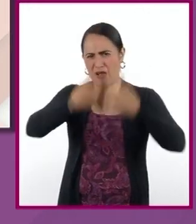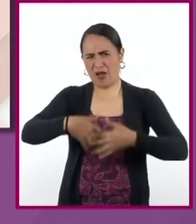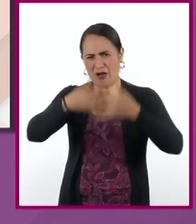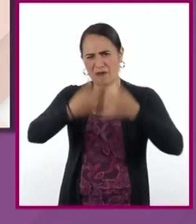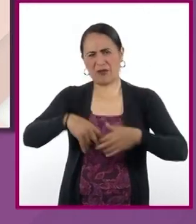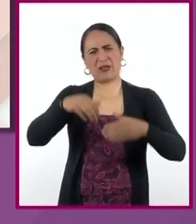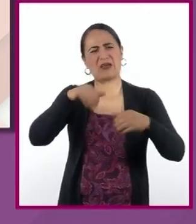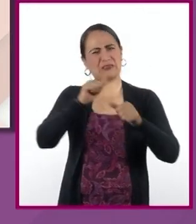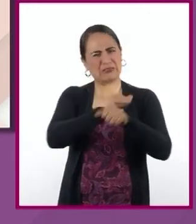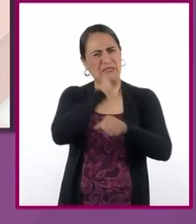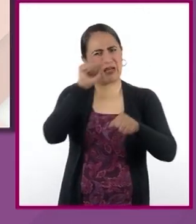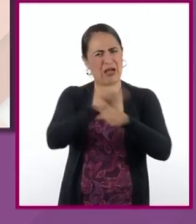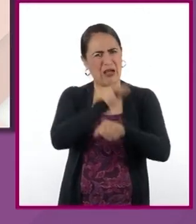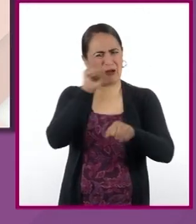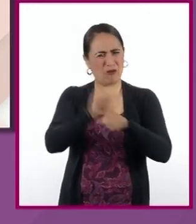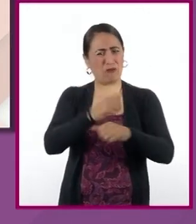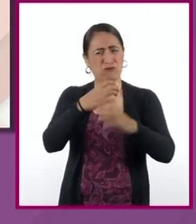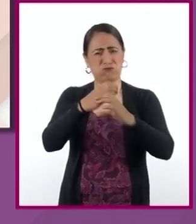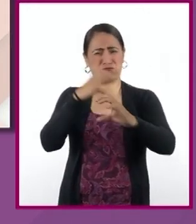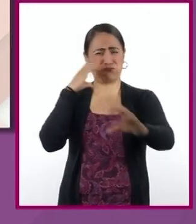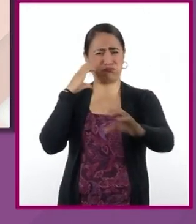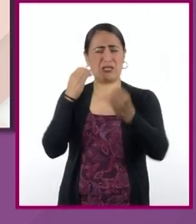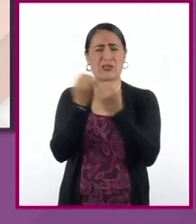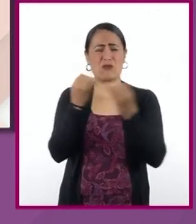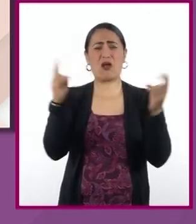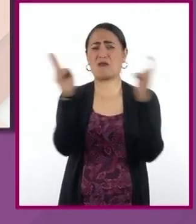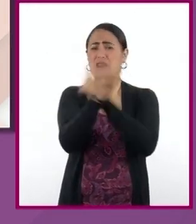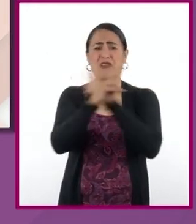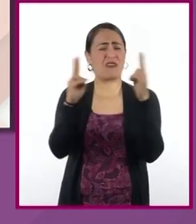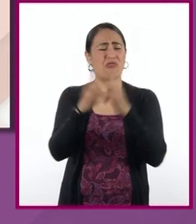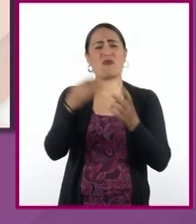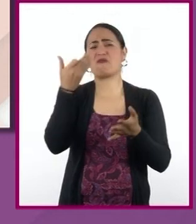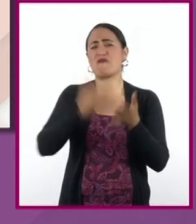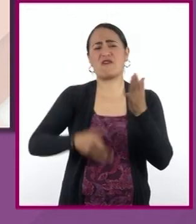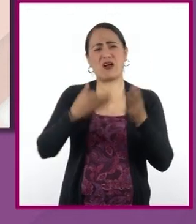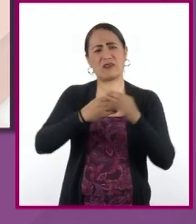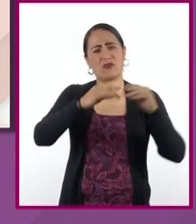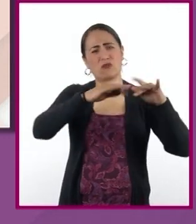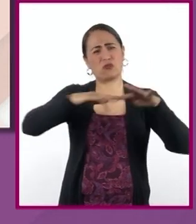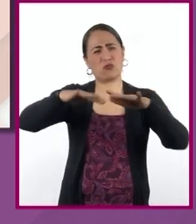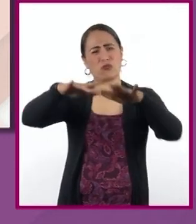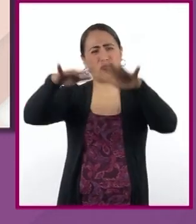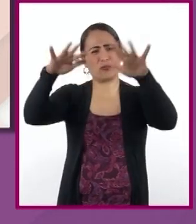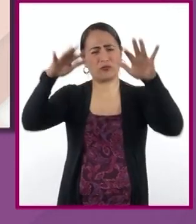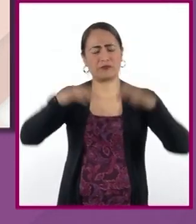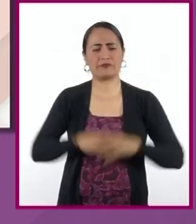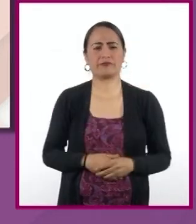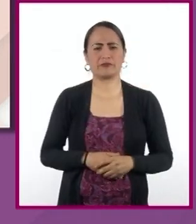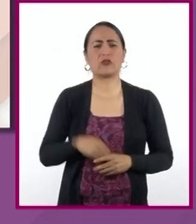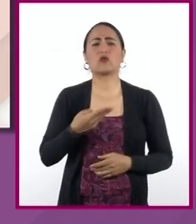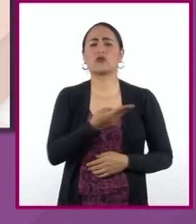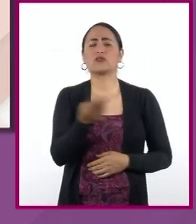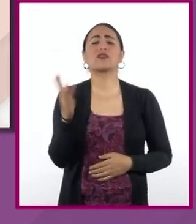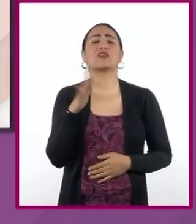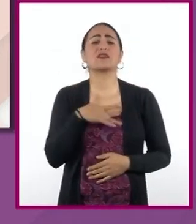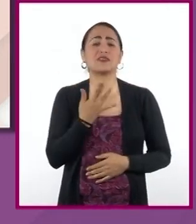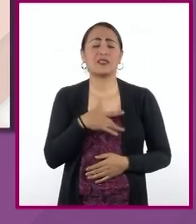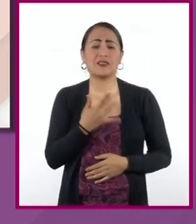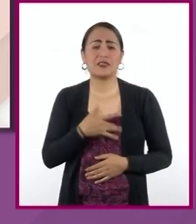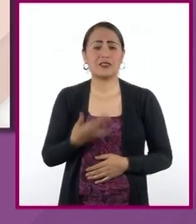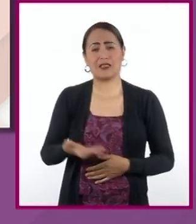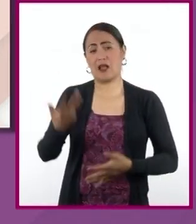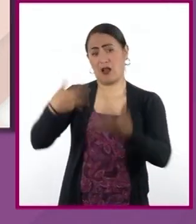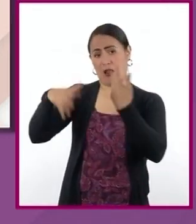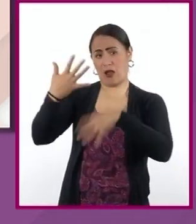y automóviles, además de la falta de viento que ayuda a dispersar los contaminantes. ¿Qué piensan? ¿Es un texto